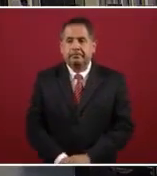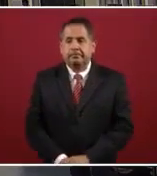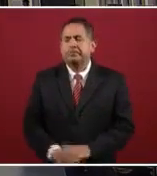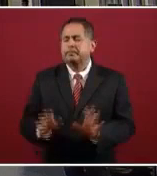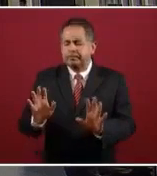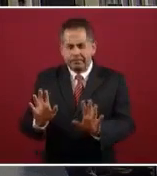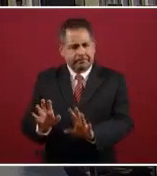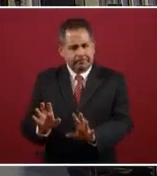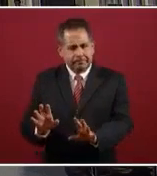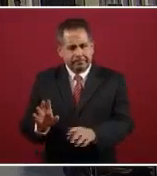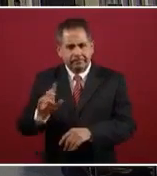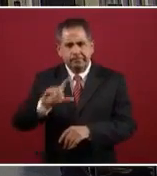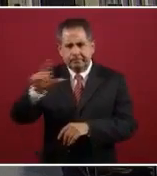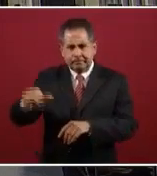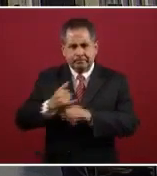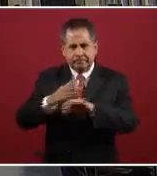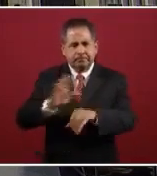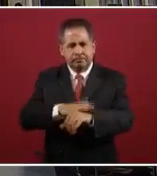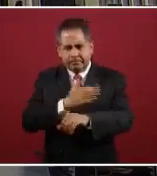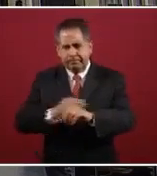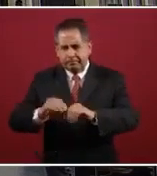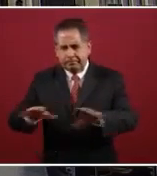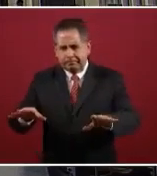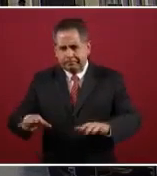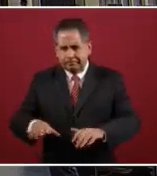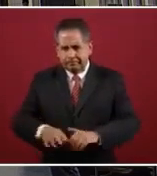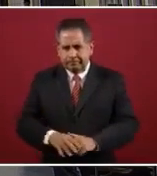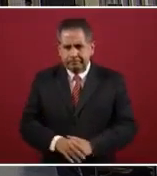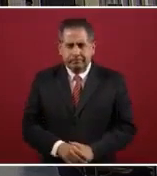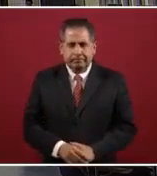Pero vamos a informarles más tarde.